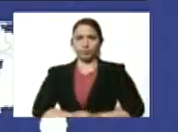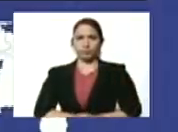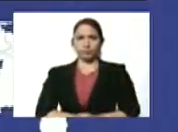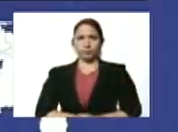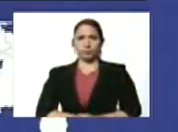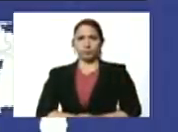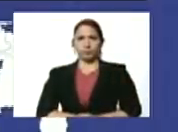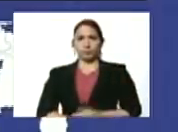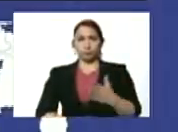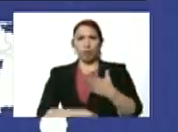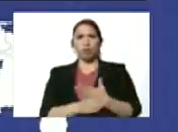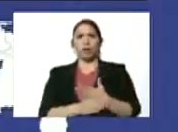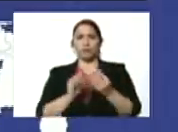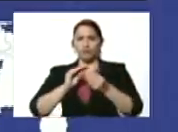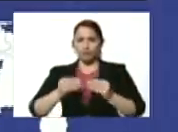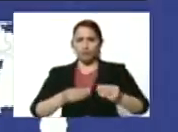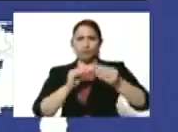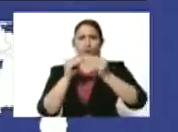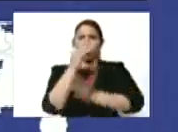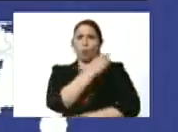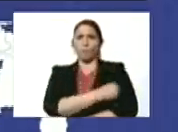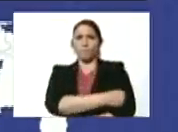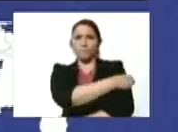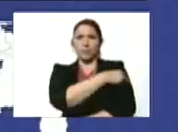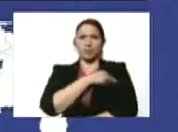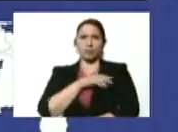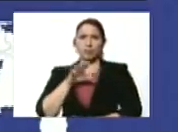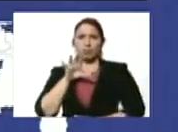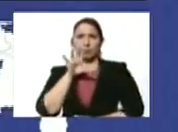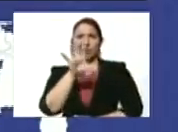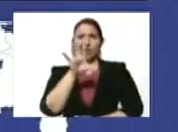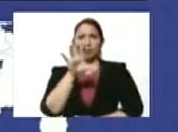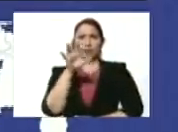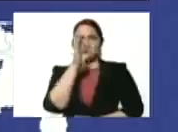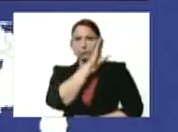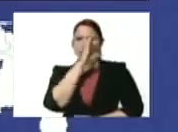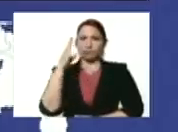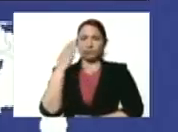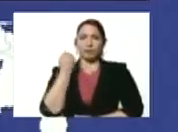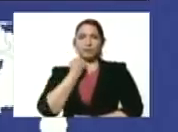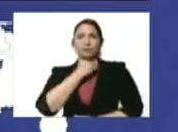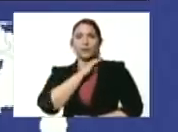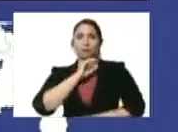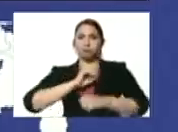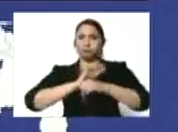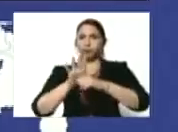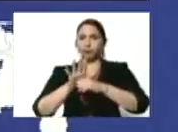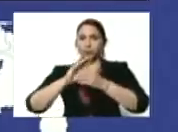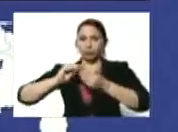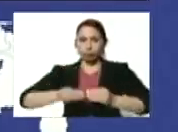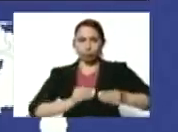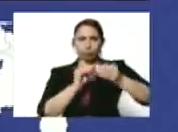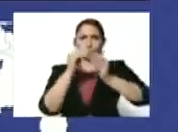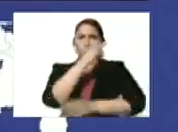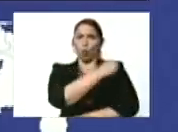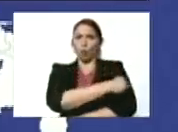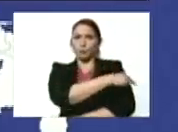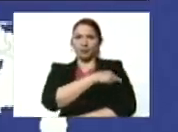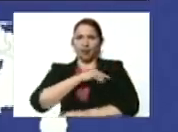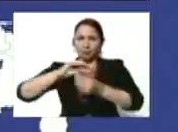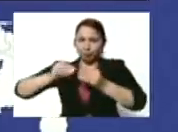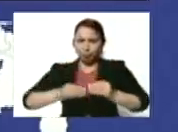nos vayamos a recuperar los hospitales del país en medio de esta pandemia, a reparar, a